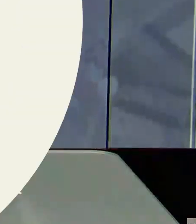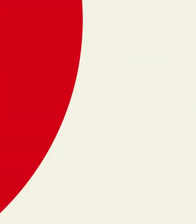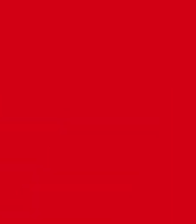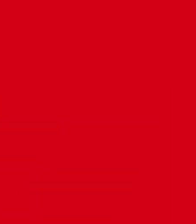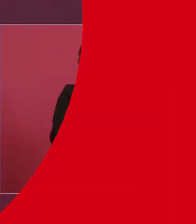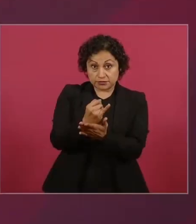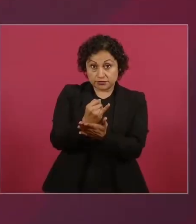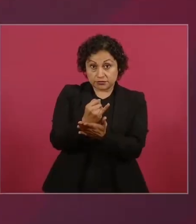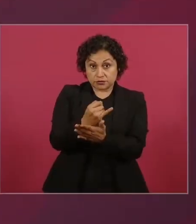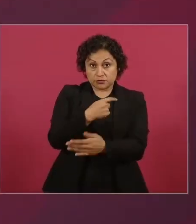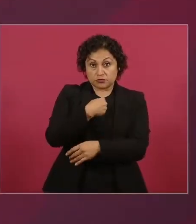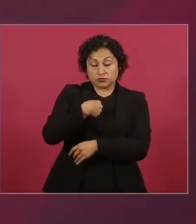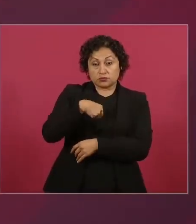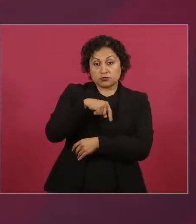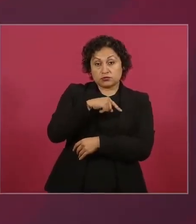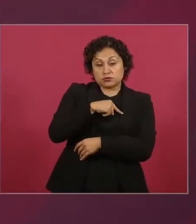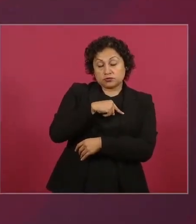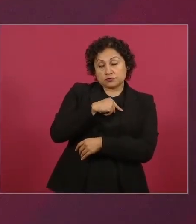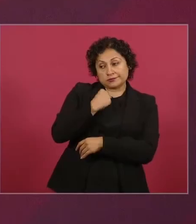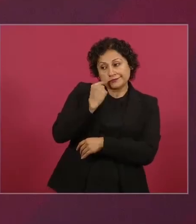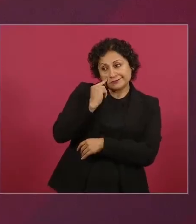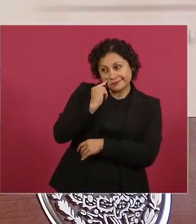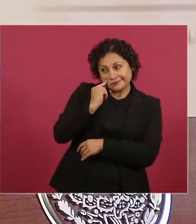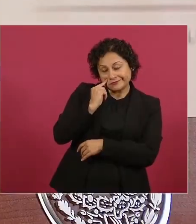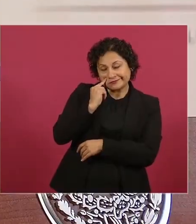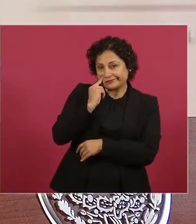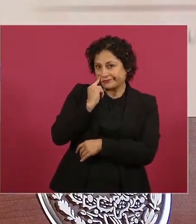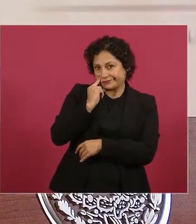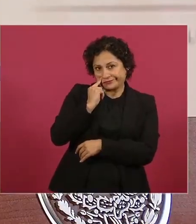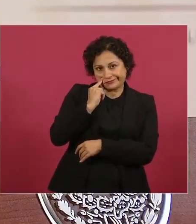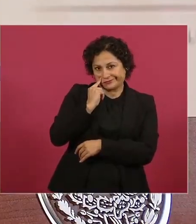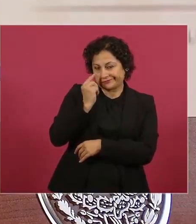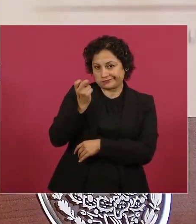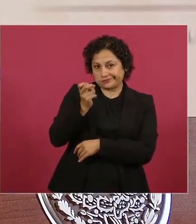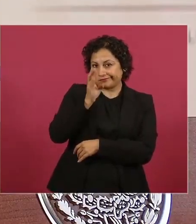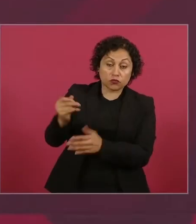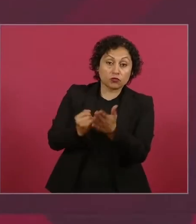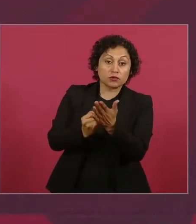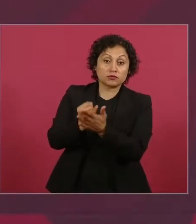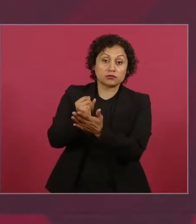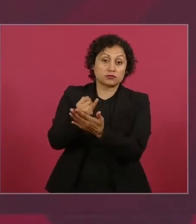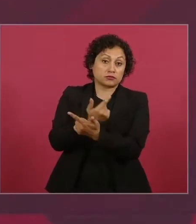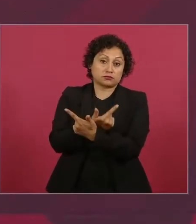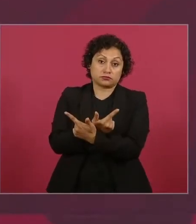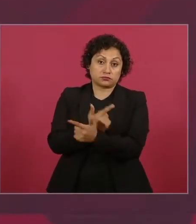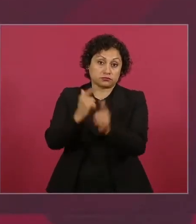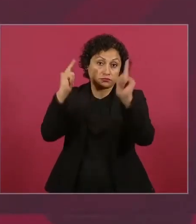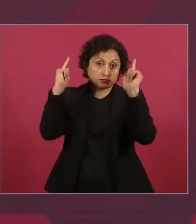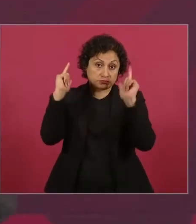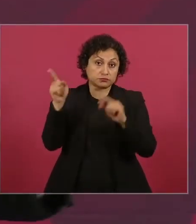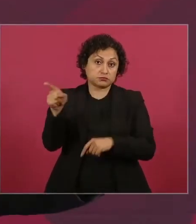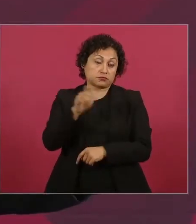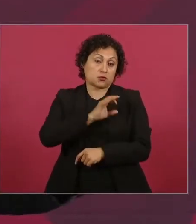autogol. No les va a ayudar, pero el pueblo es soberano. Aún